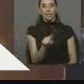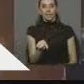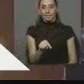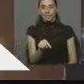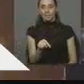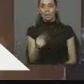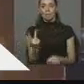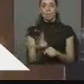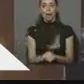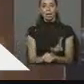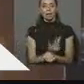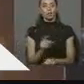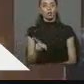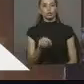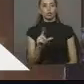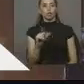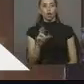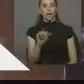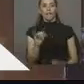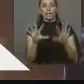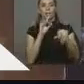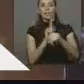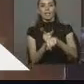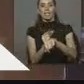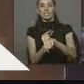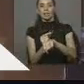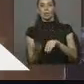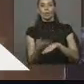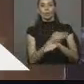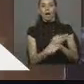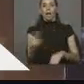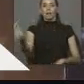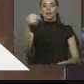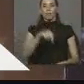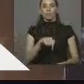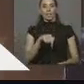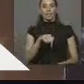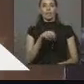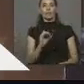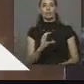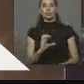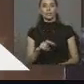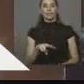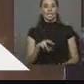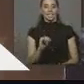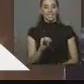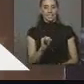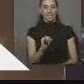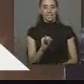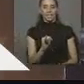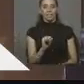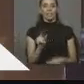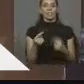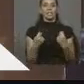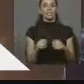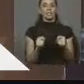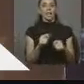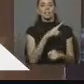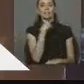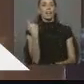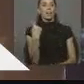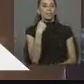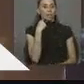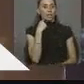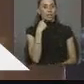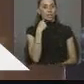tan mala suerte que Solari llegó 10 segundos antes de que llegaran los de la CNI. Por supuesto fue un intento fracasado de unidad